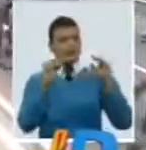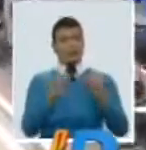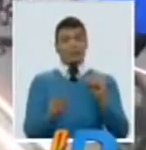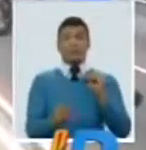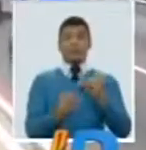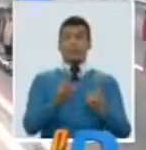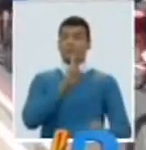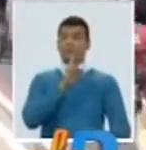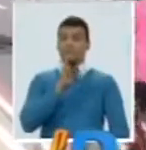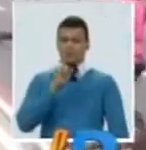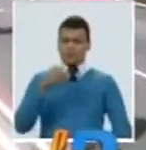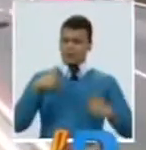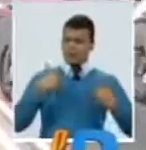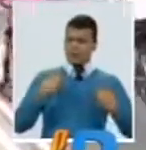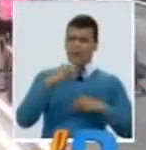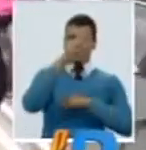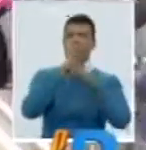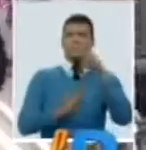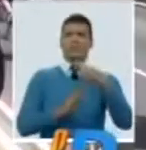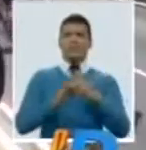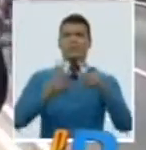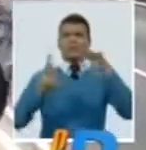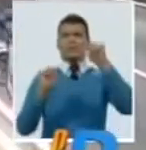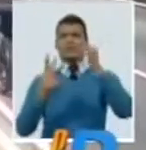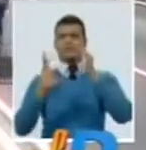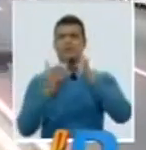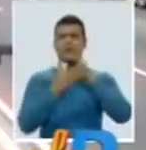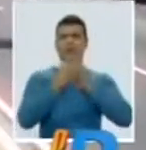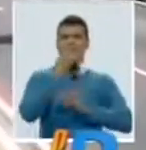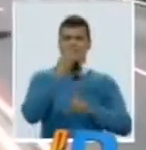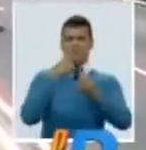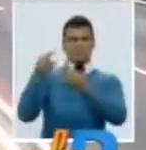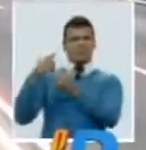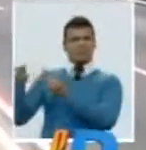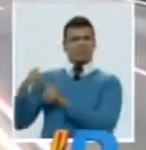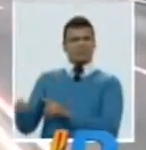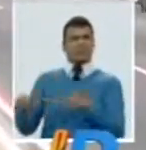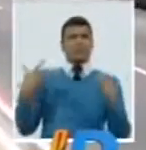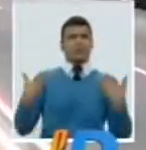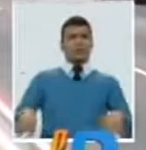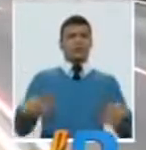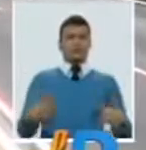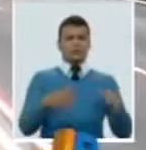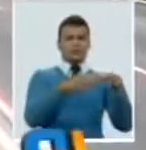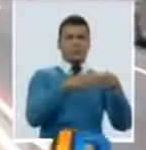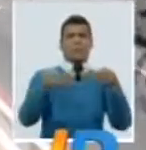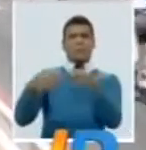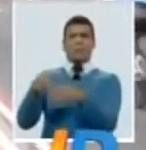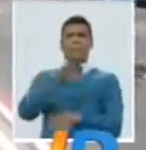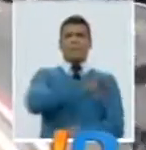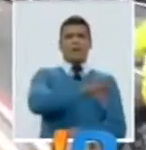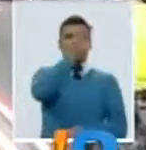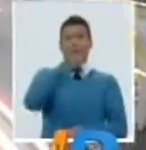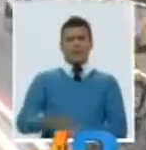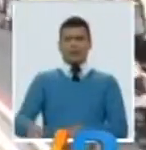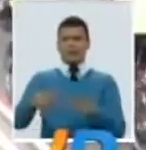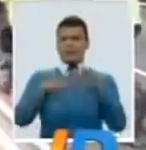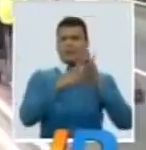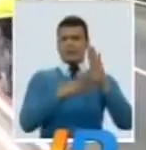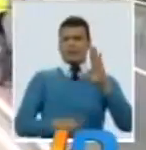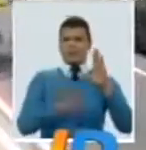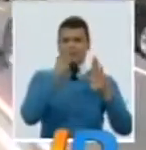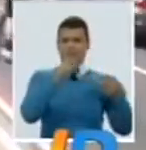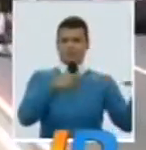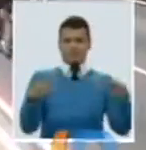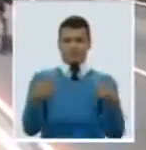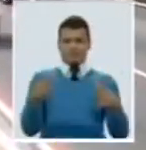restaurantes también viven la fiebre del campeonato del mundo. Comidas de platos típicos de cada uno de los países que participan en este certamen